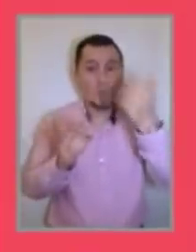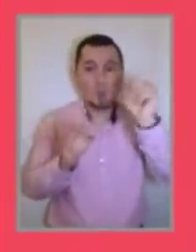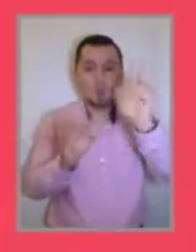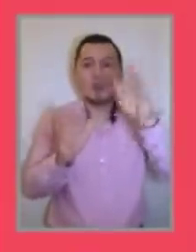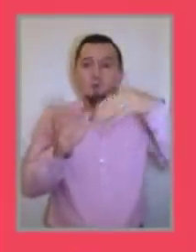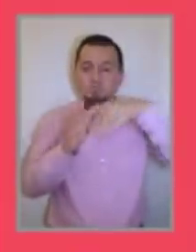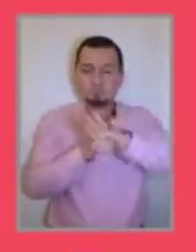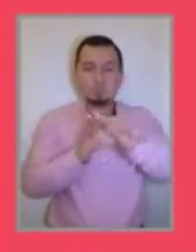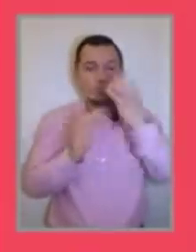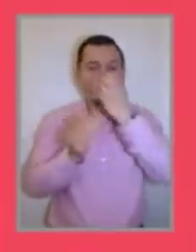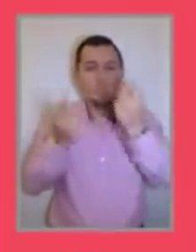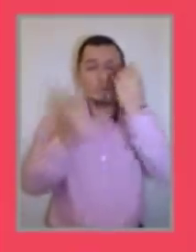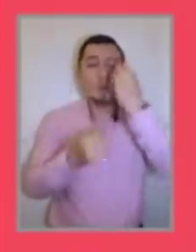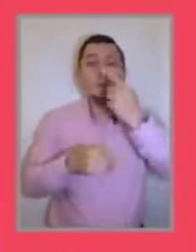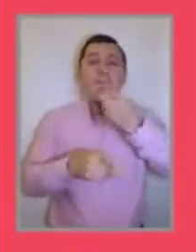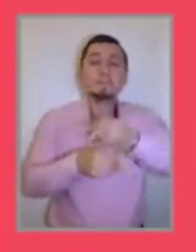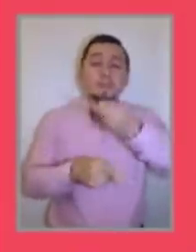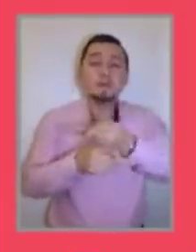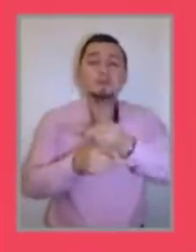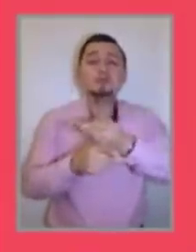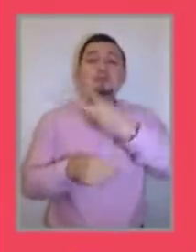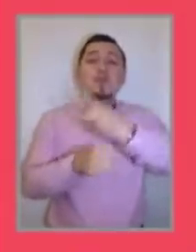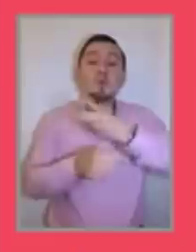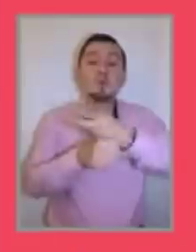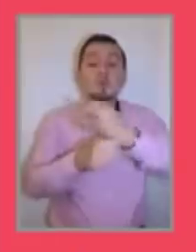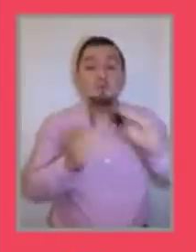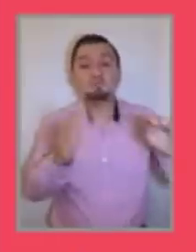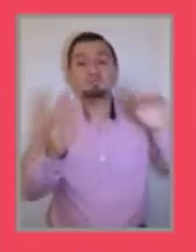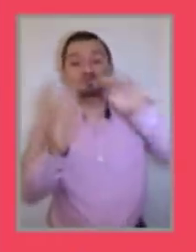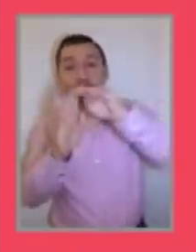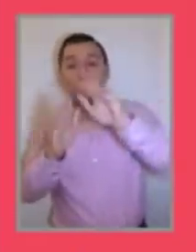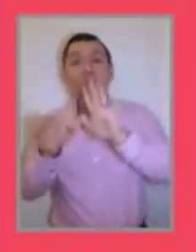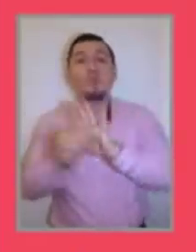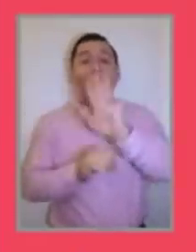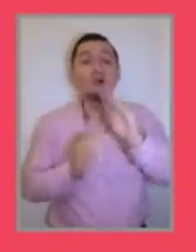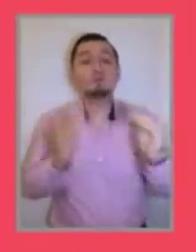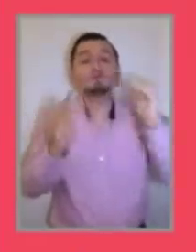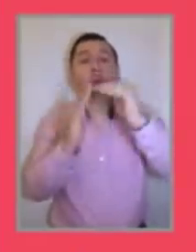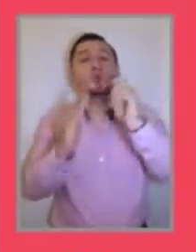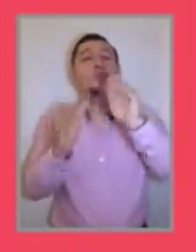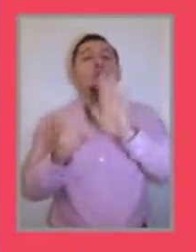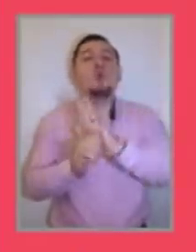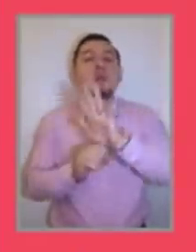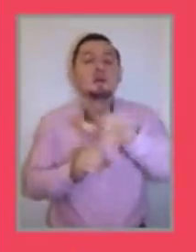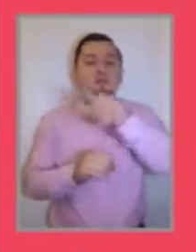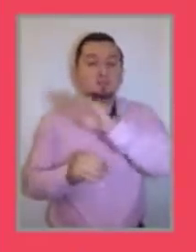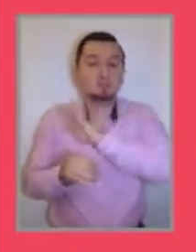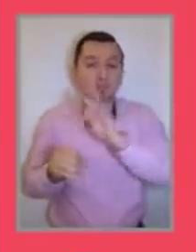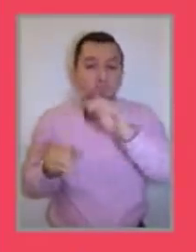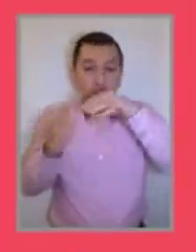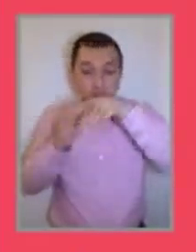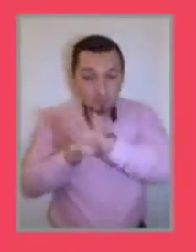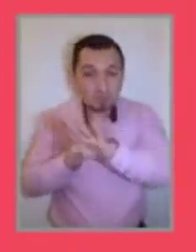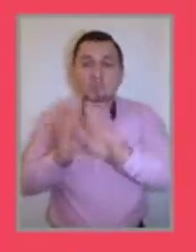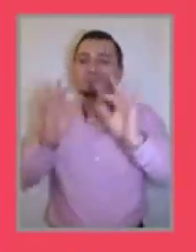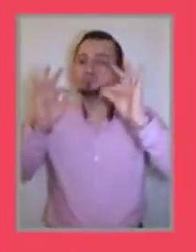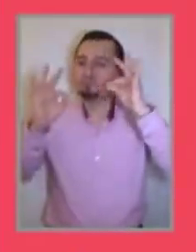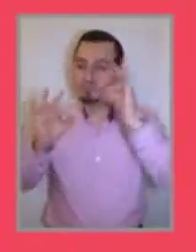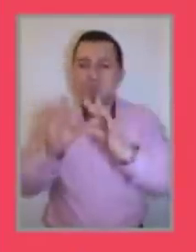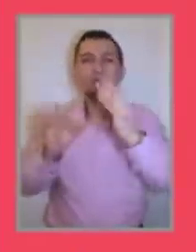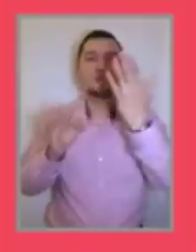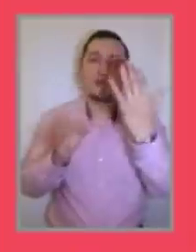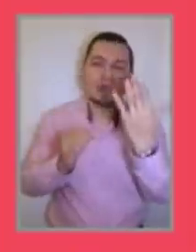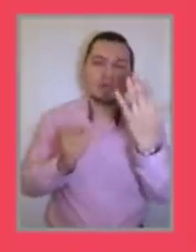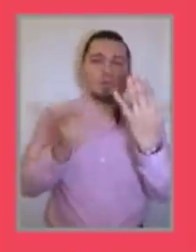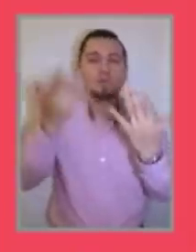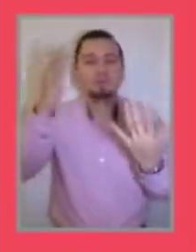Los bachilleratos, entonces, en la segunda etapa, tienen como actividades ya también con el 50% de